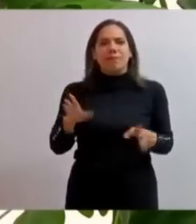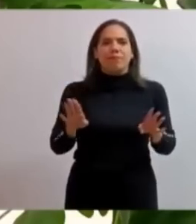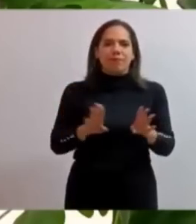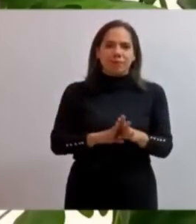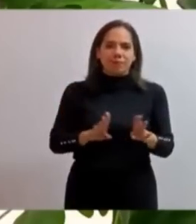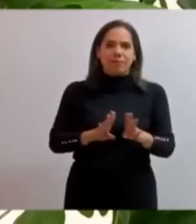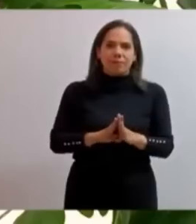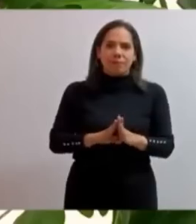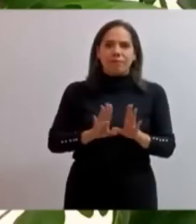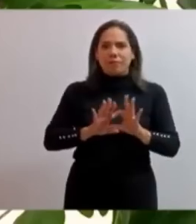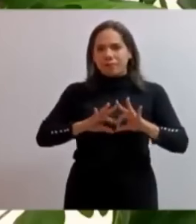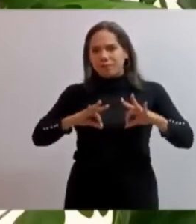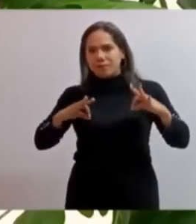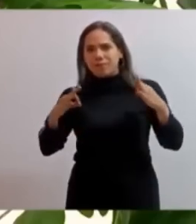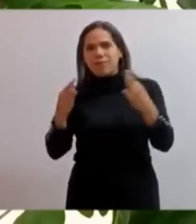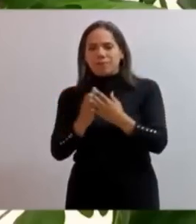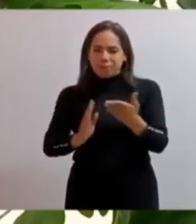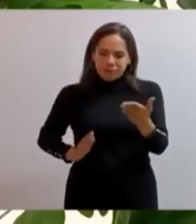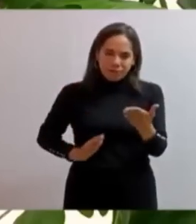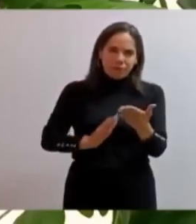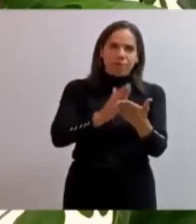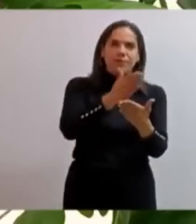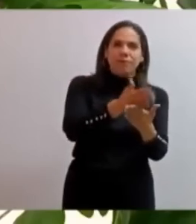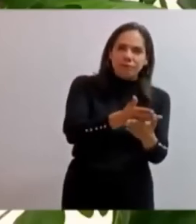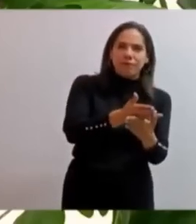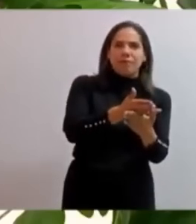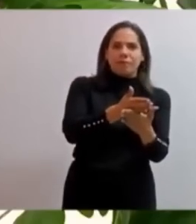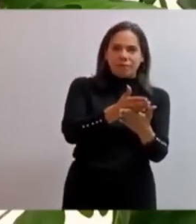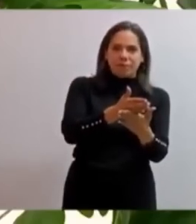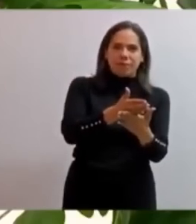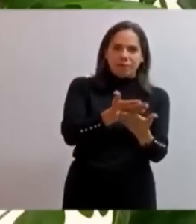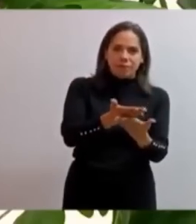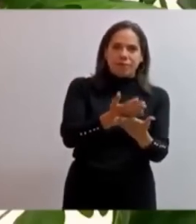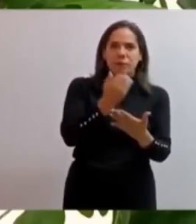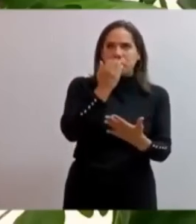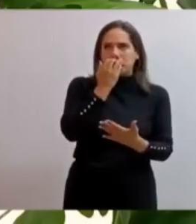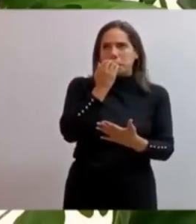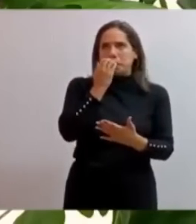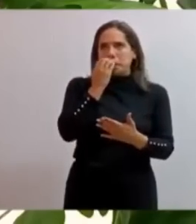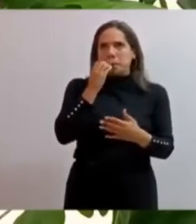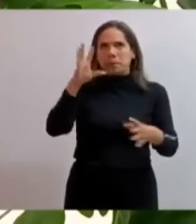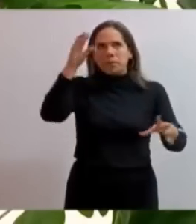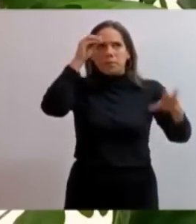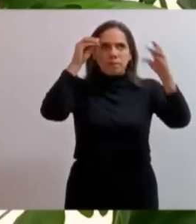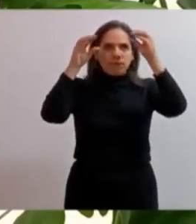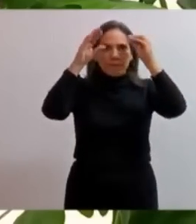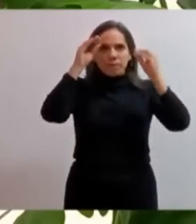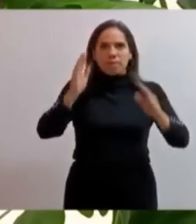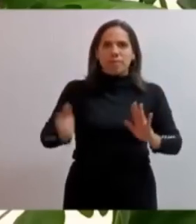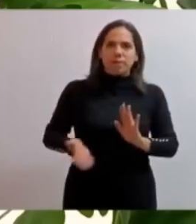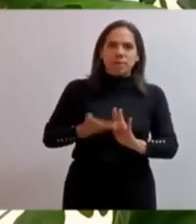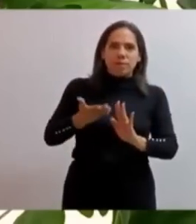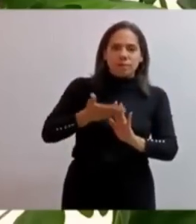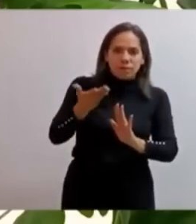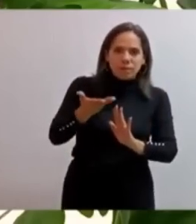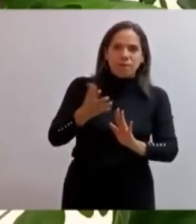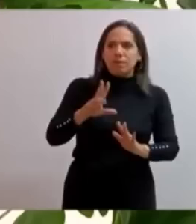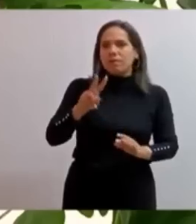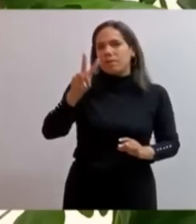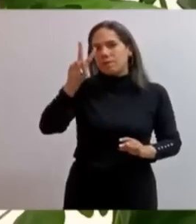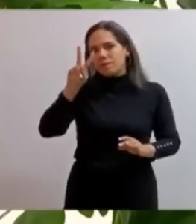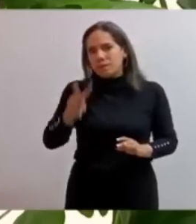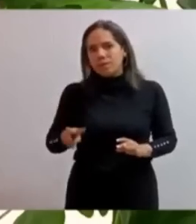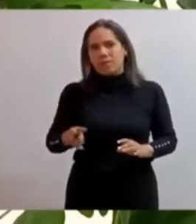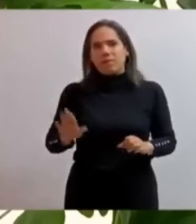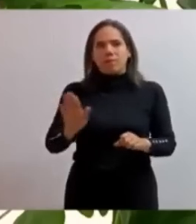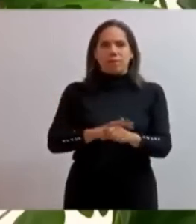del plan de estudios de ir haciendo adecuaciones, construcciones y reconstrucciones de acuerdo a lo que la